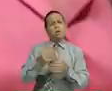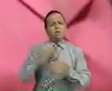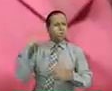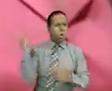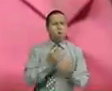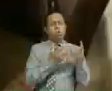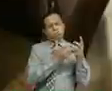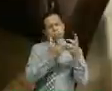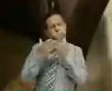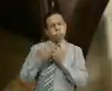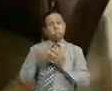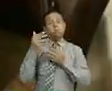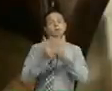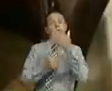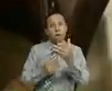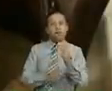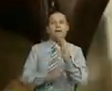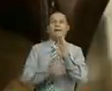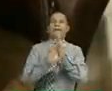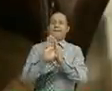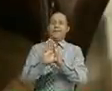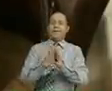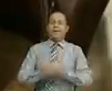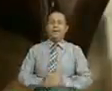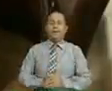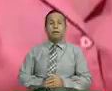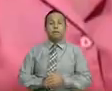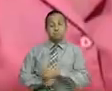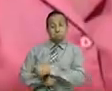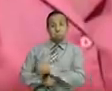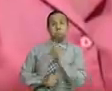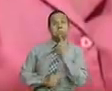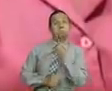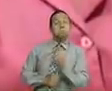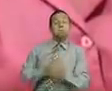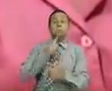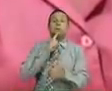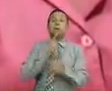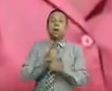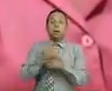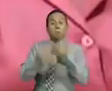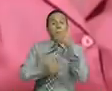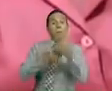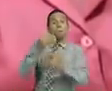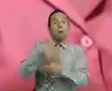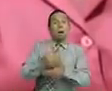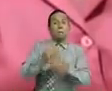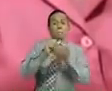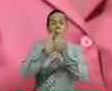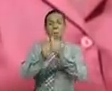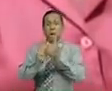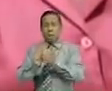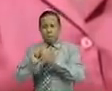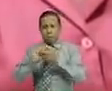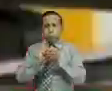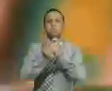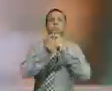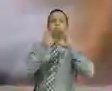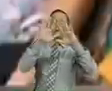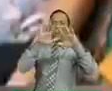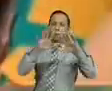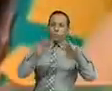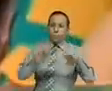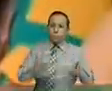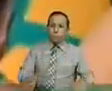crisis. Pues están seguros que el arco iris empieza a tener forma después de la tempestad y ansían que se haya aprendido algo de